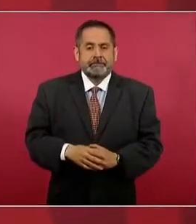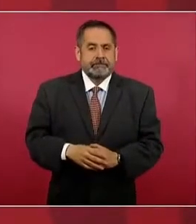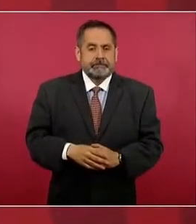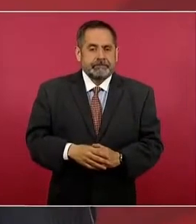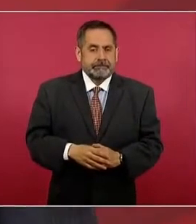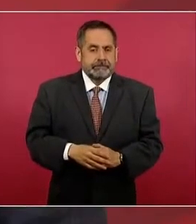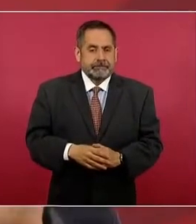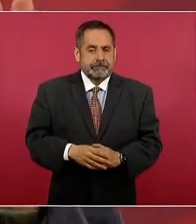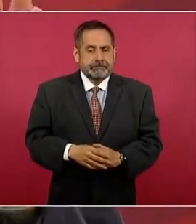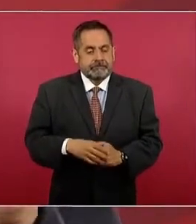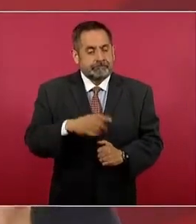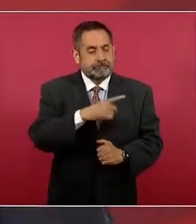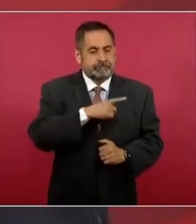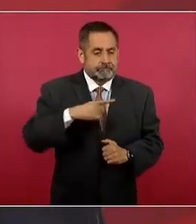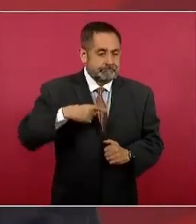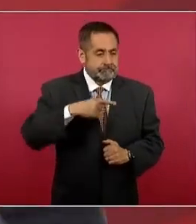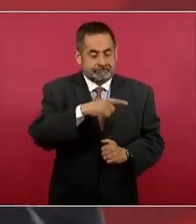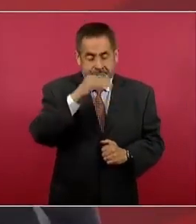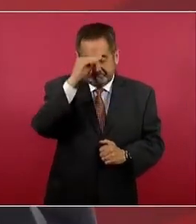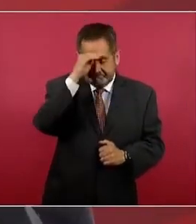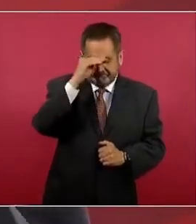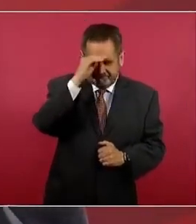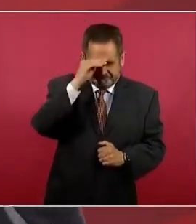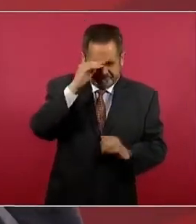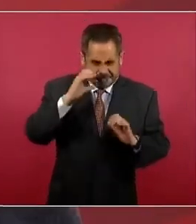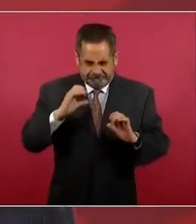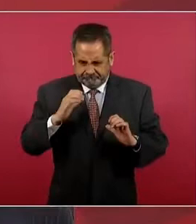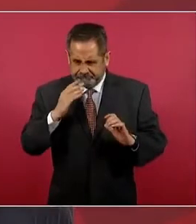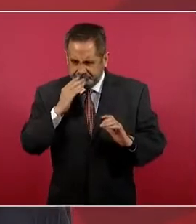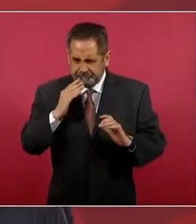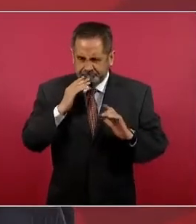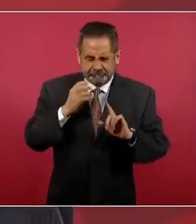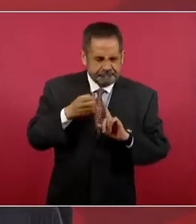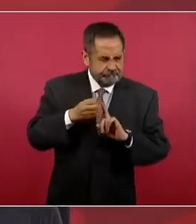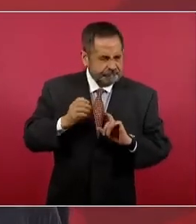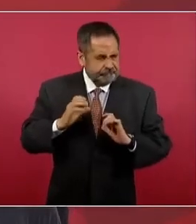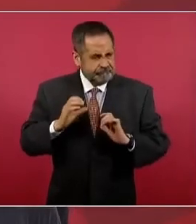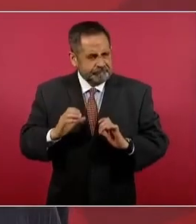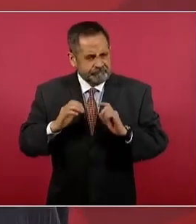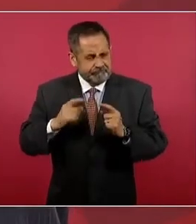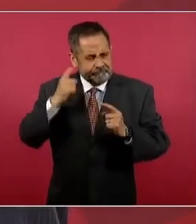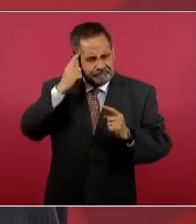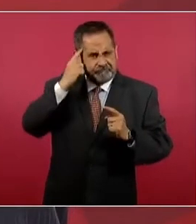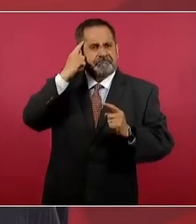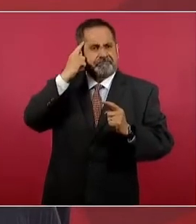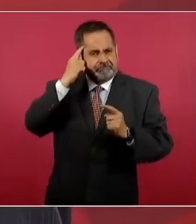porque no se piensa con